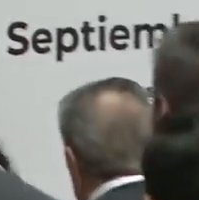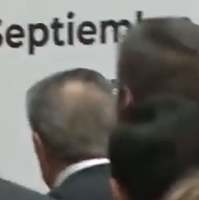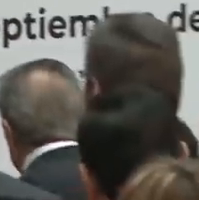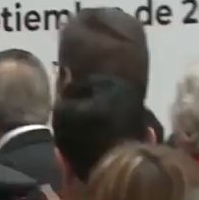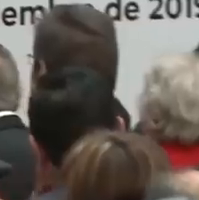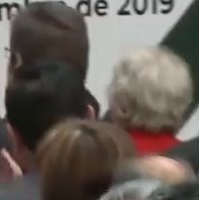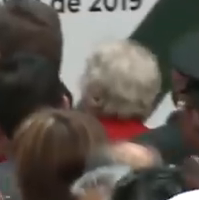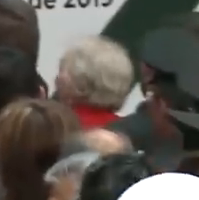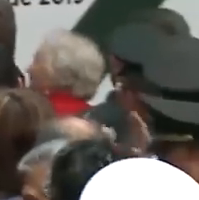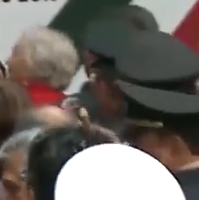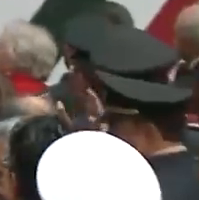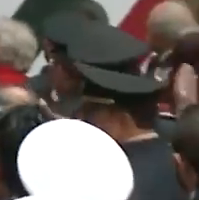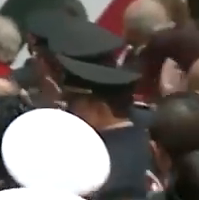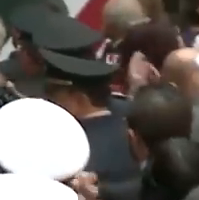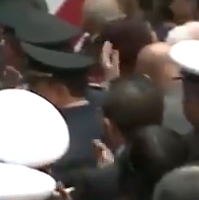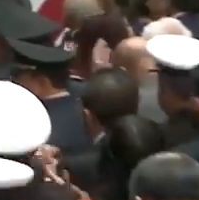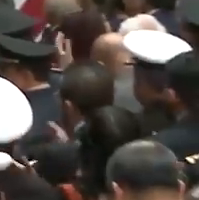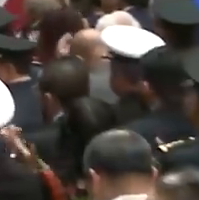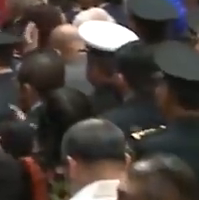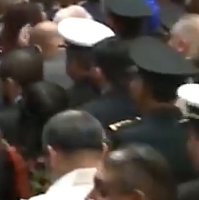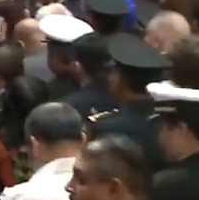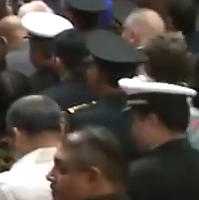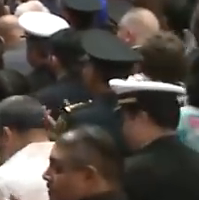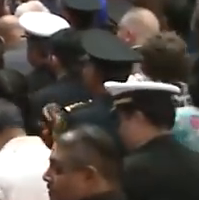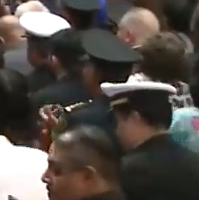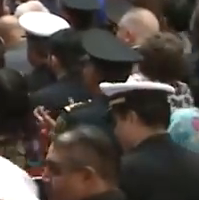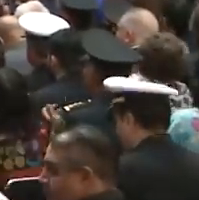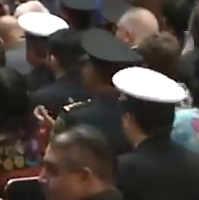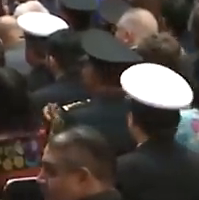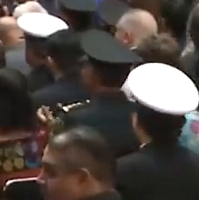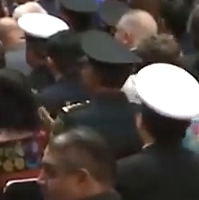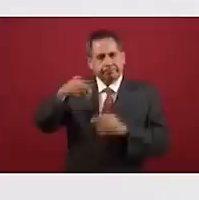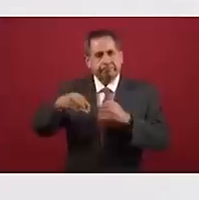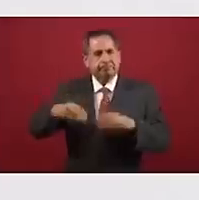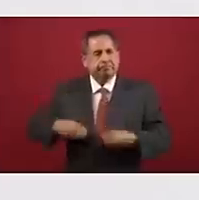cuarta transformación de la vida pública de México.